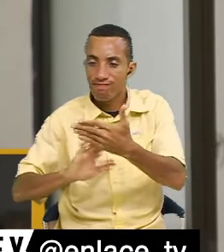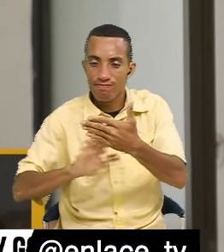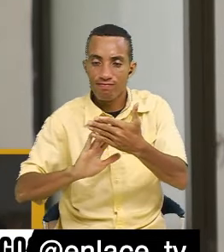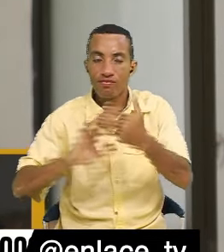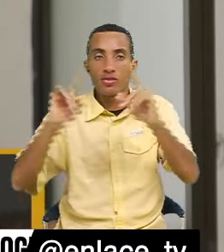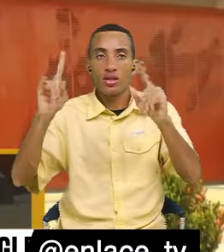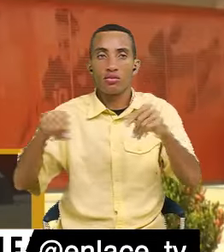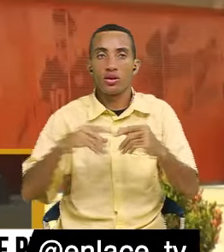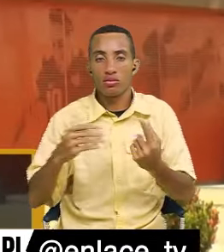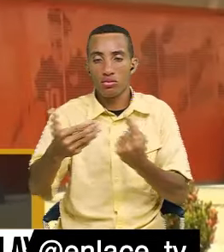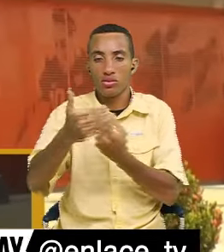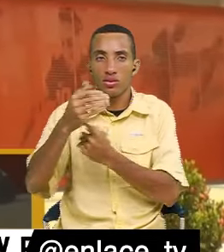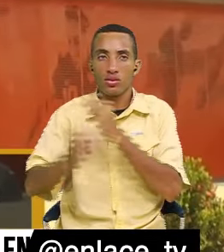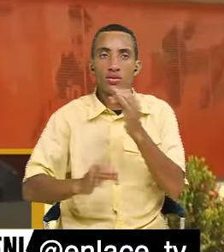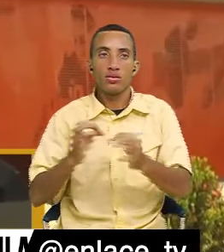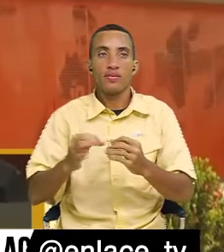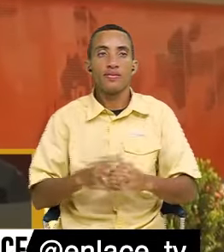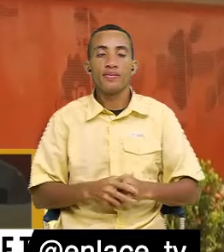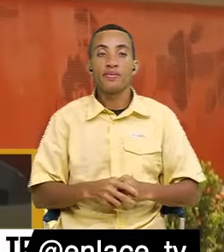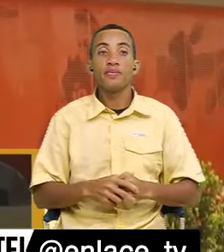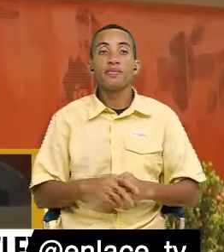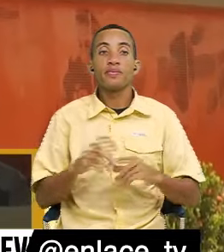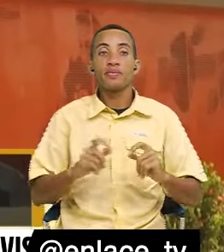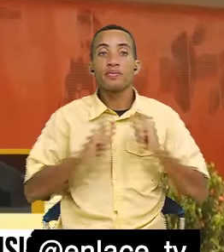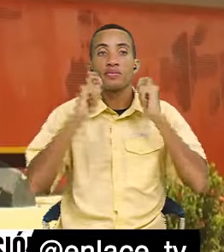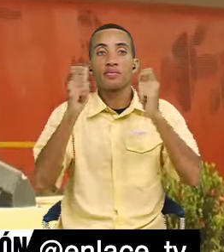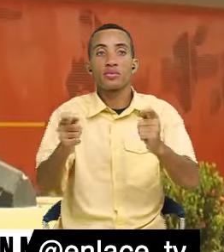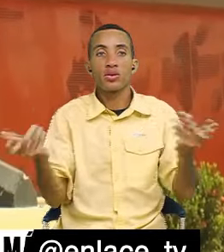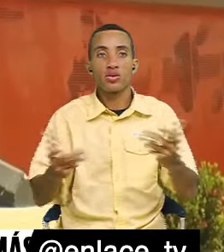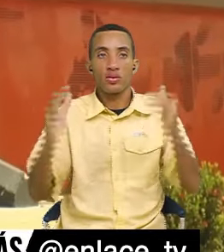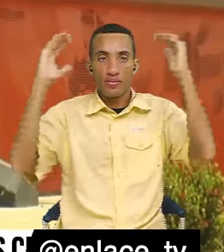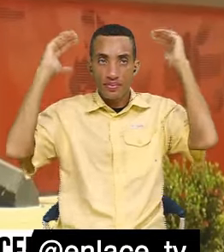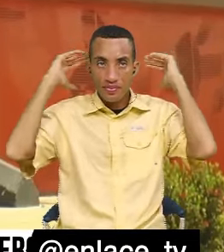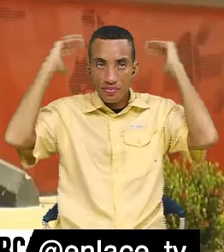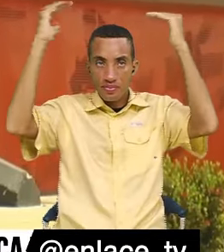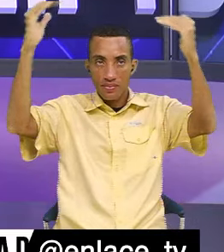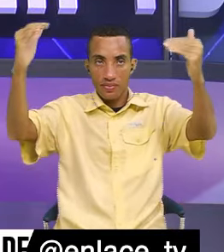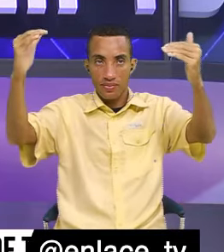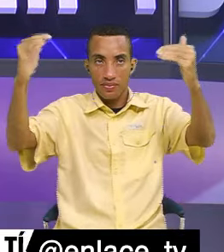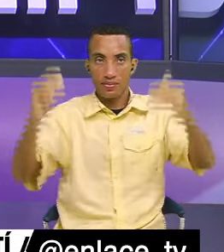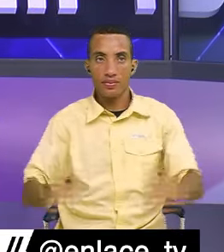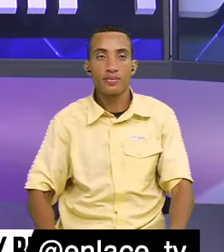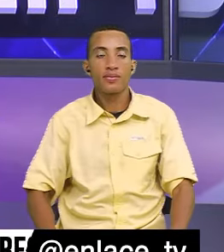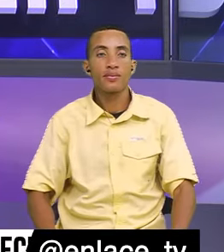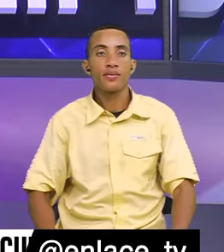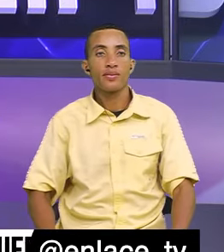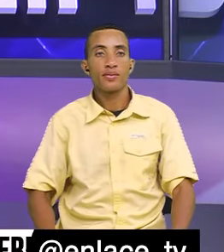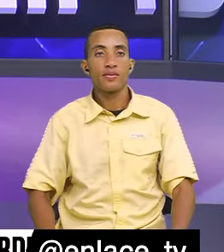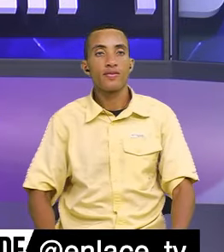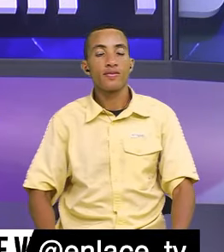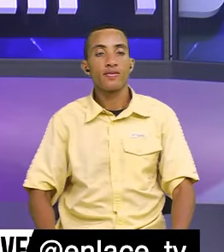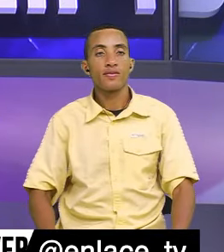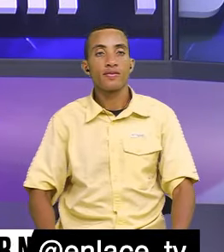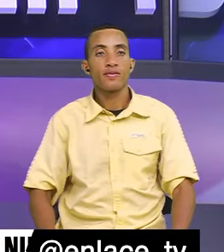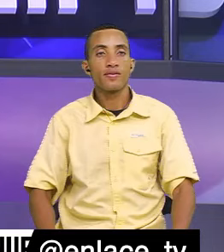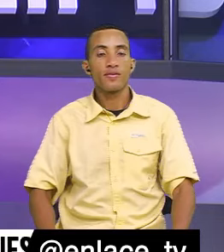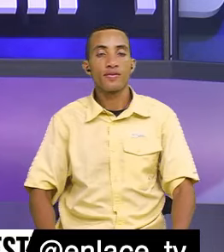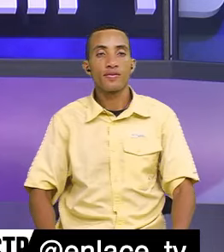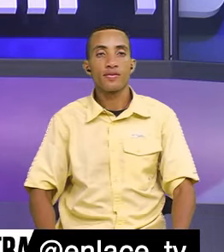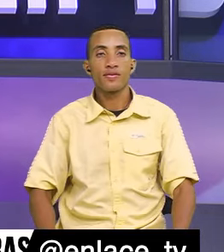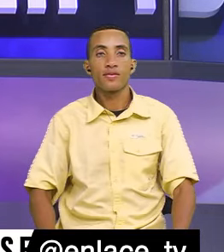más de seguridad. La posesión de estos dignatarios se dará en el Coliseo Cubierto Luis F. Castellanos. Se adelanta a esta hora la graduación